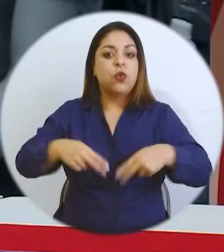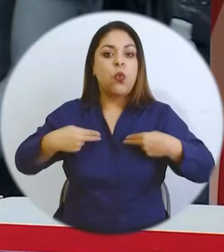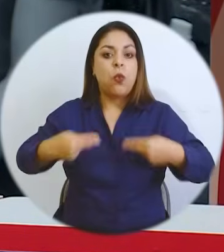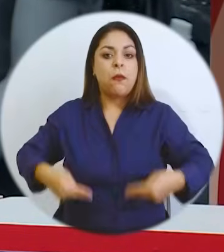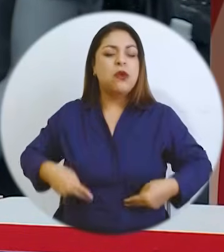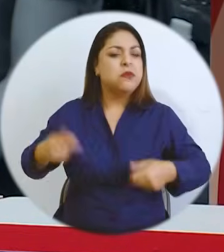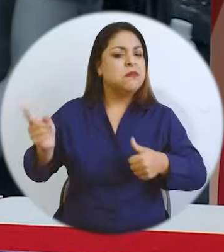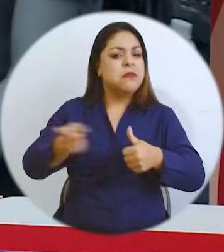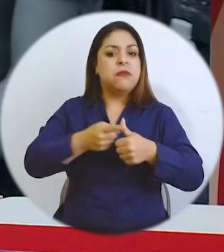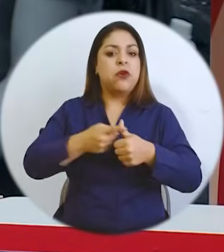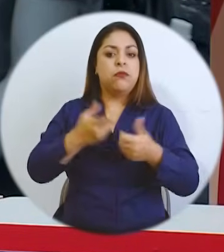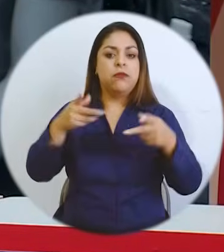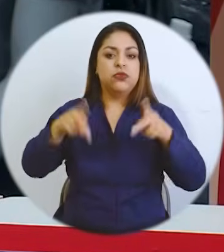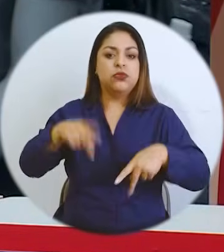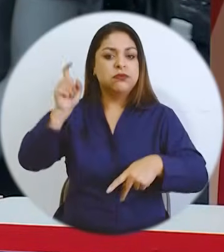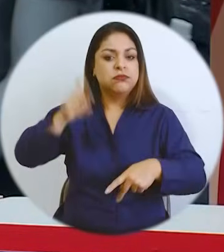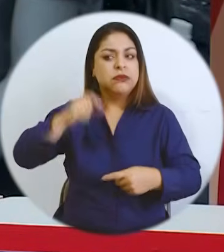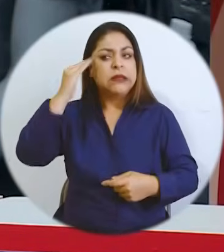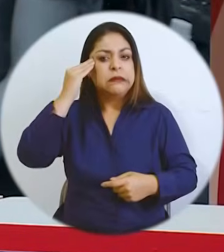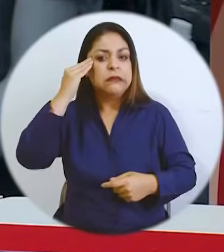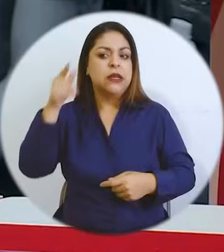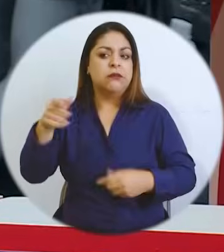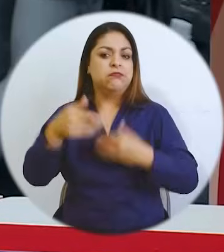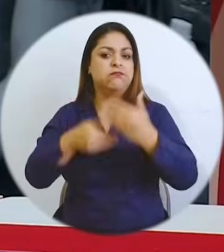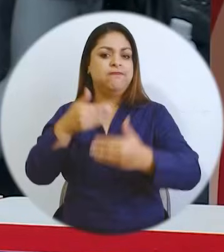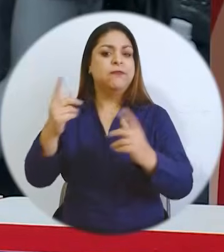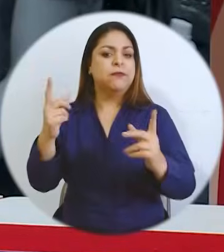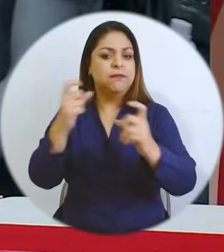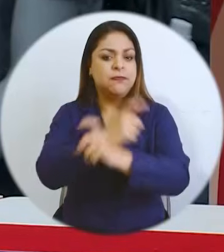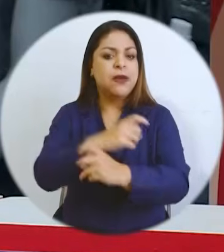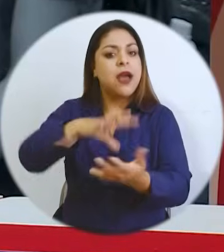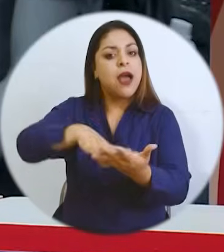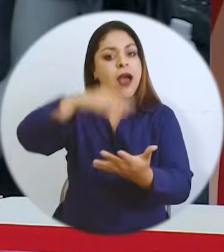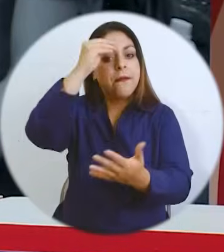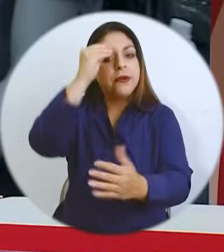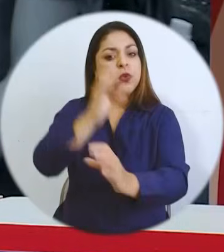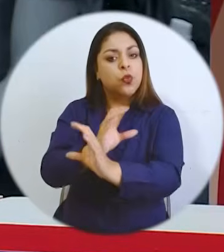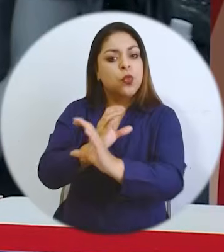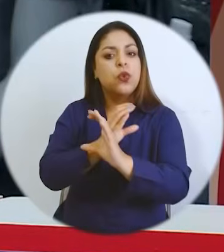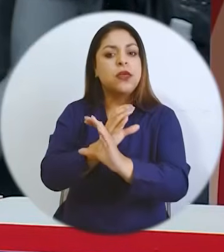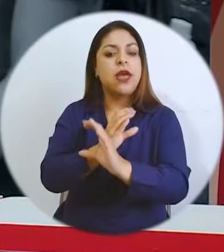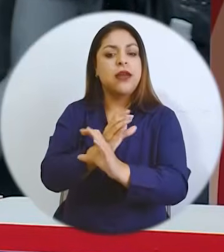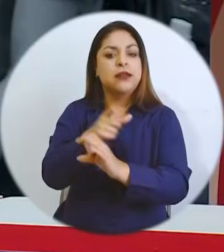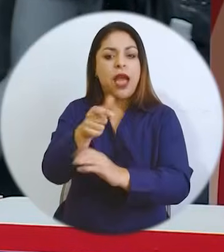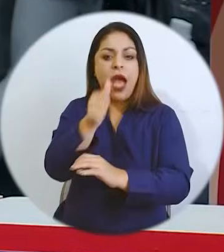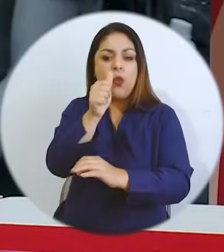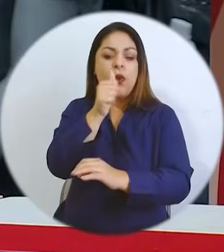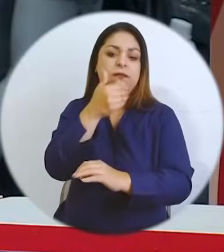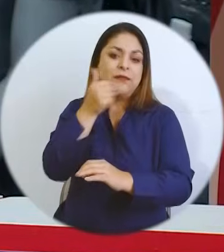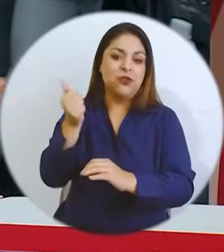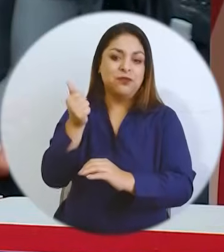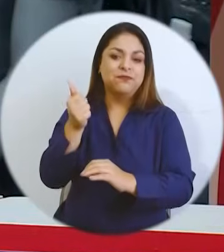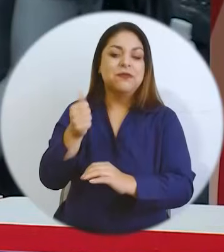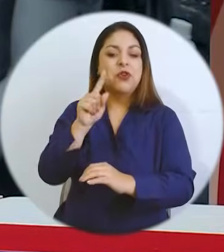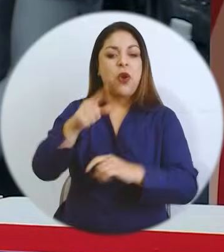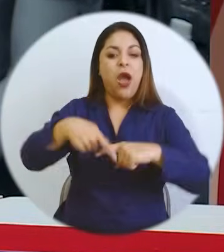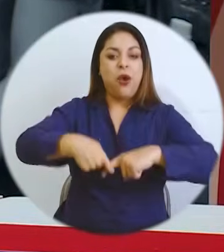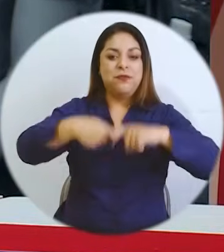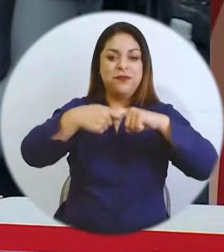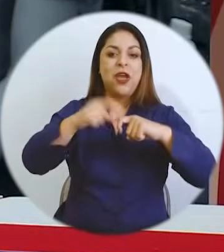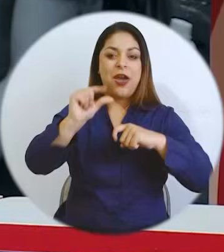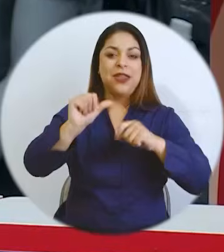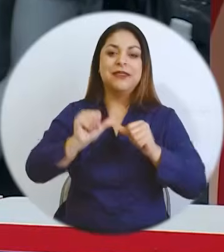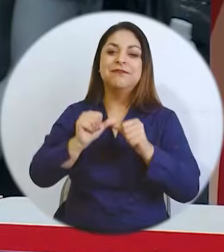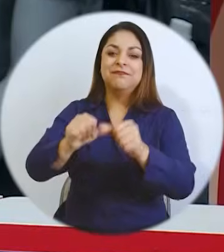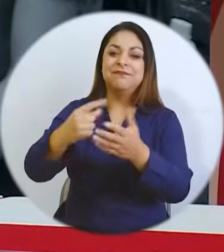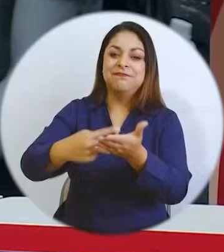gente tome conciencia del proceso tan complejo y aprenda a cuidar el recurso de una mejor manera. Pero ese es uno de los temas que vamos a abordar en